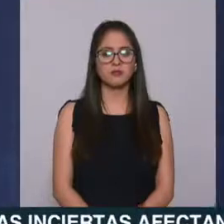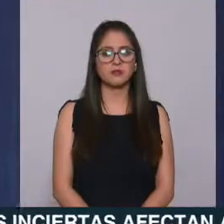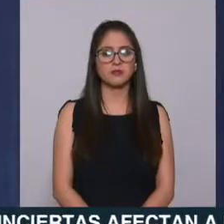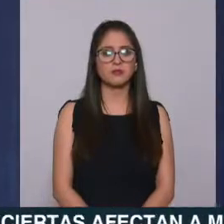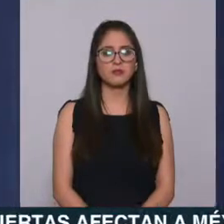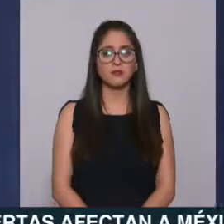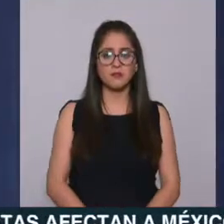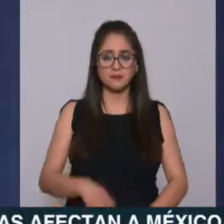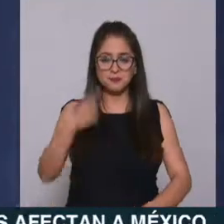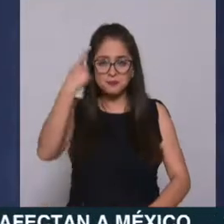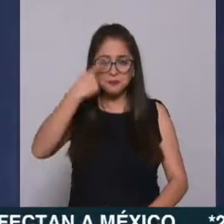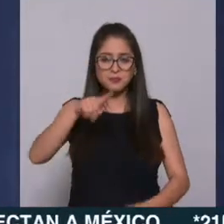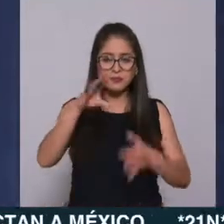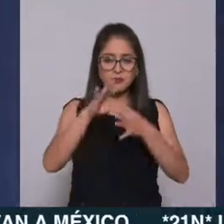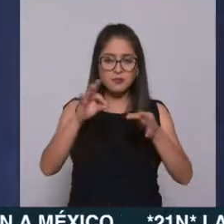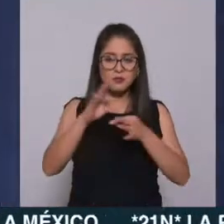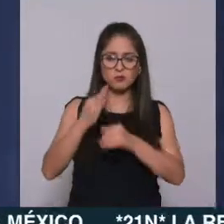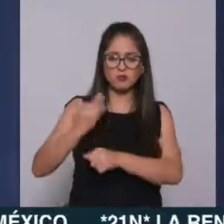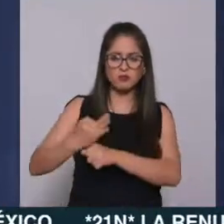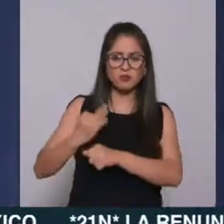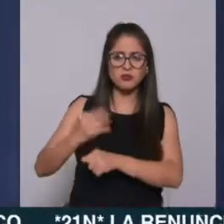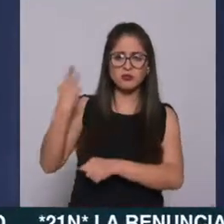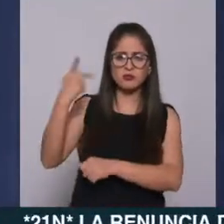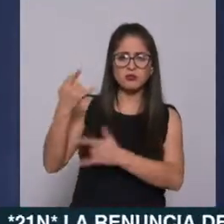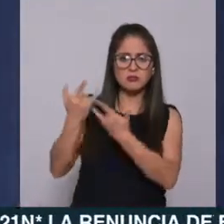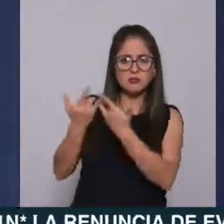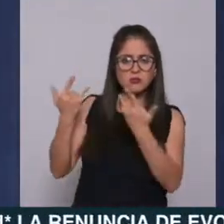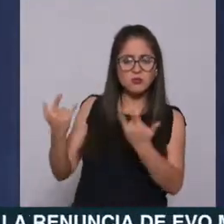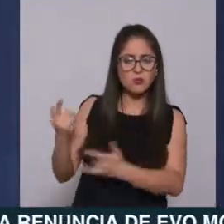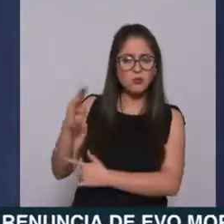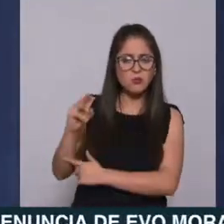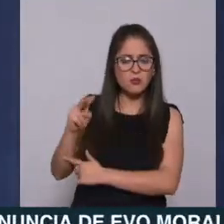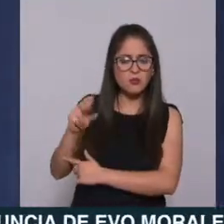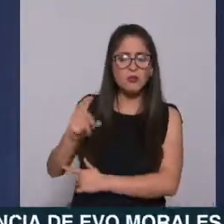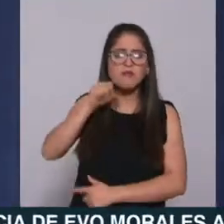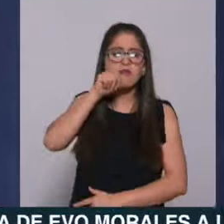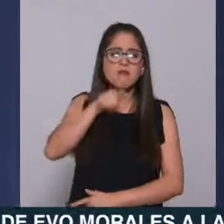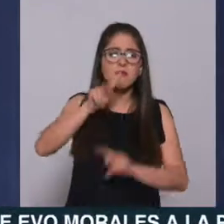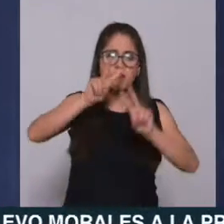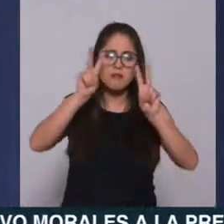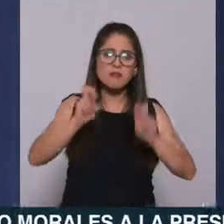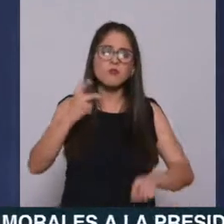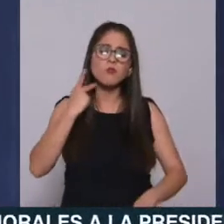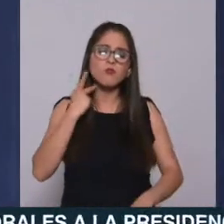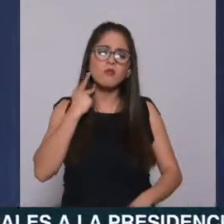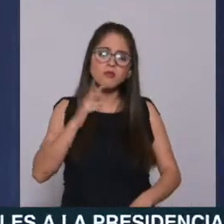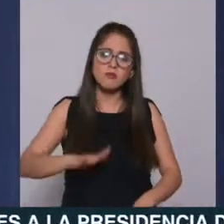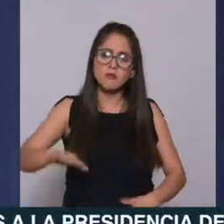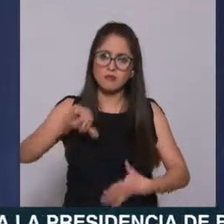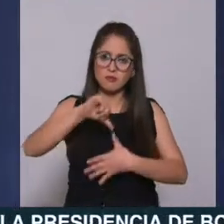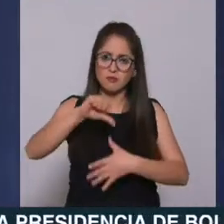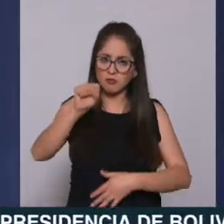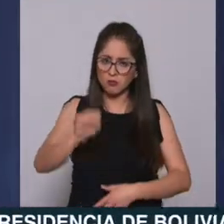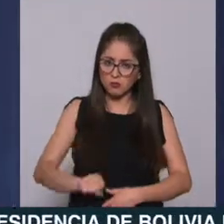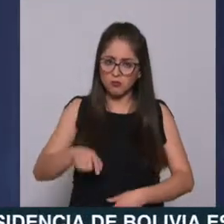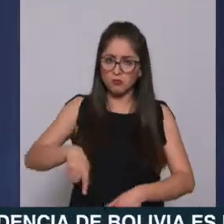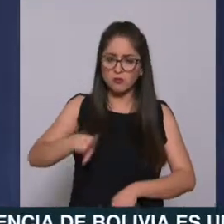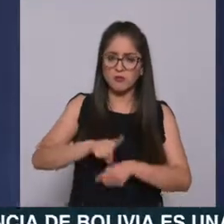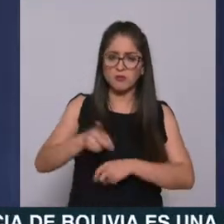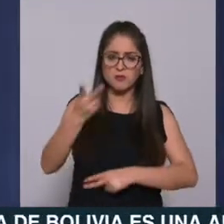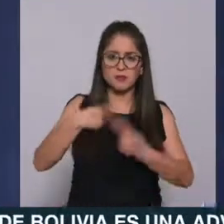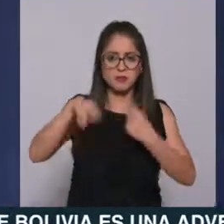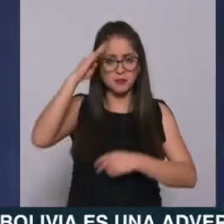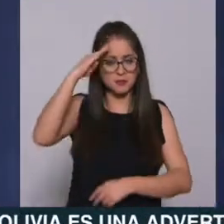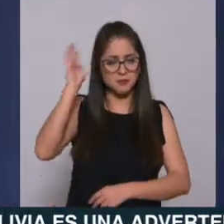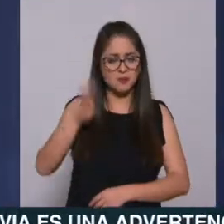Para conversar sobre el histórico momento que se vive en Bolivia, pero también sobre el clima político que impera en América del Sur, saludamos con mucho gusto esta noche al maestro Luis